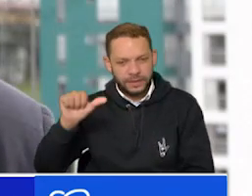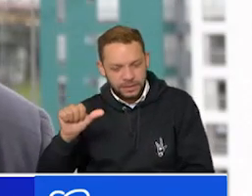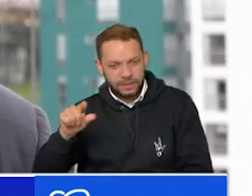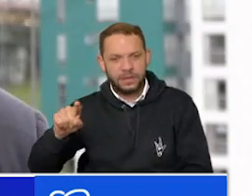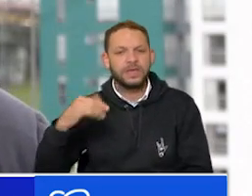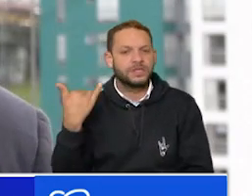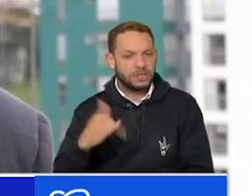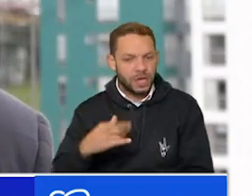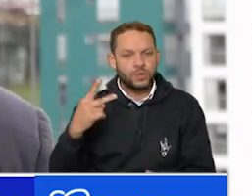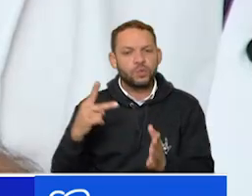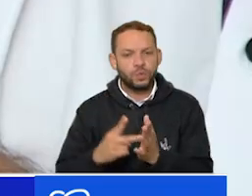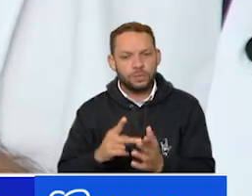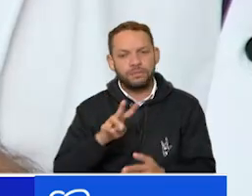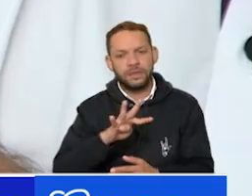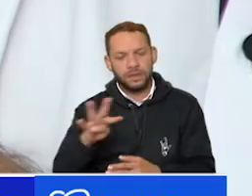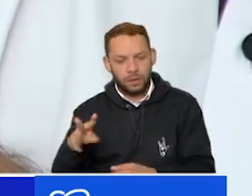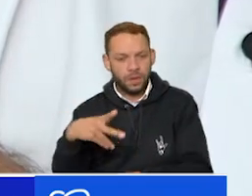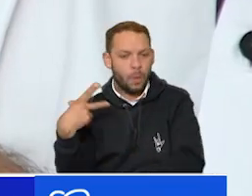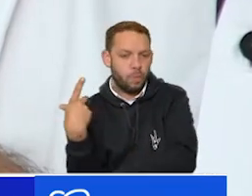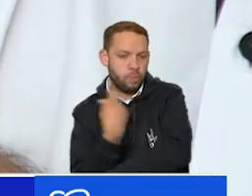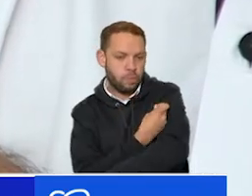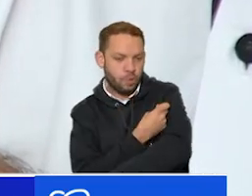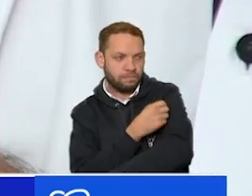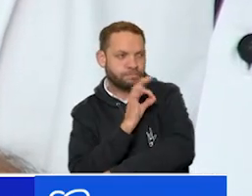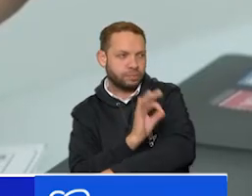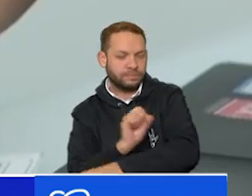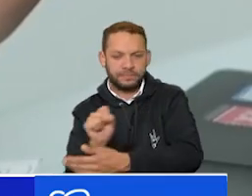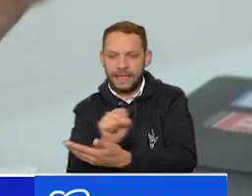actualizada 2024. Es una vacuna que es